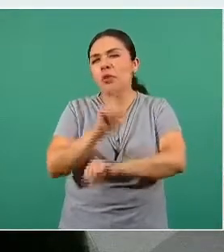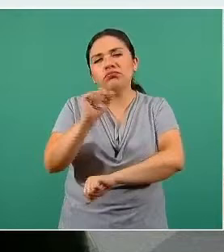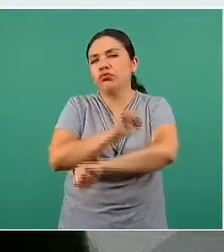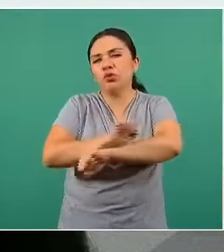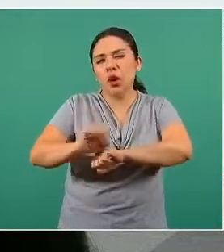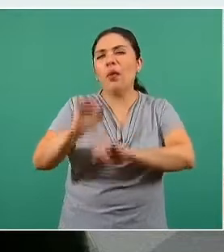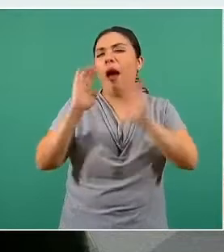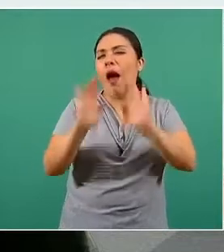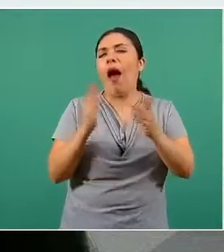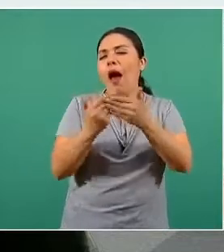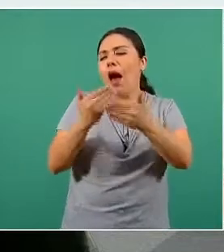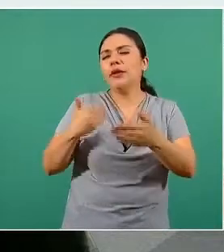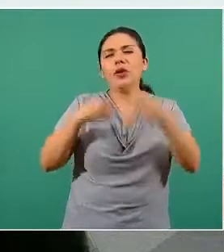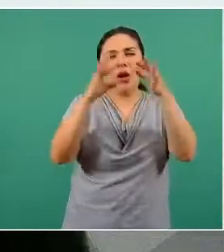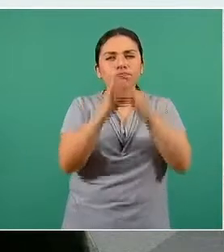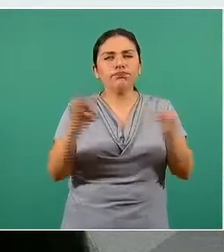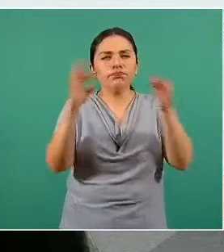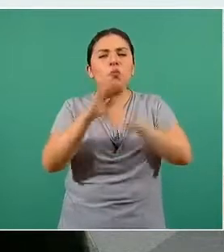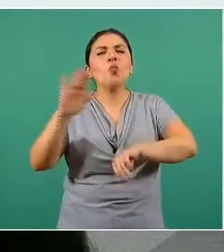ya hemos explicado en días previos